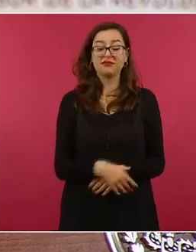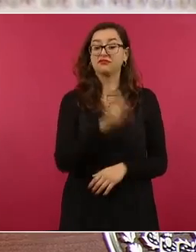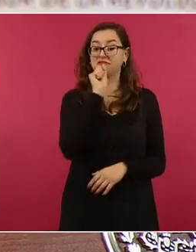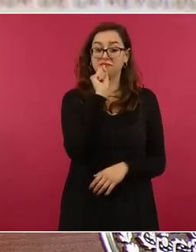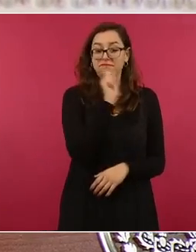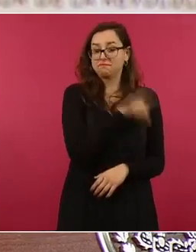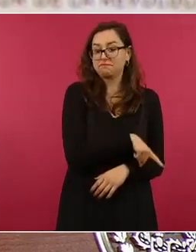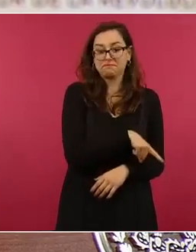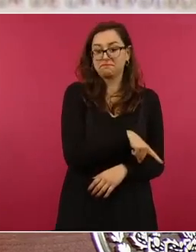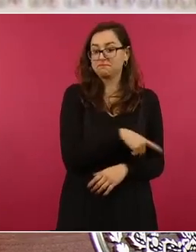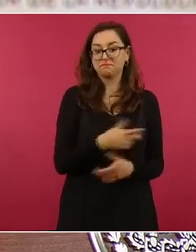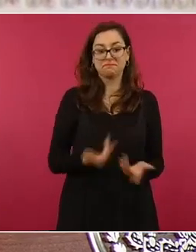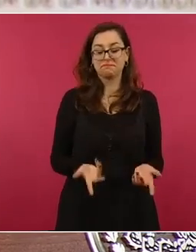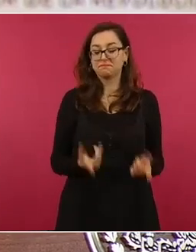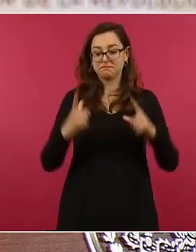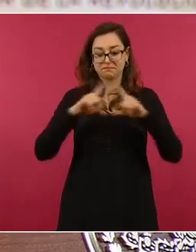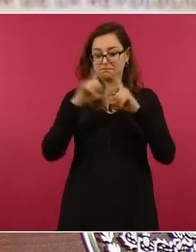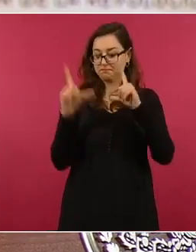esa decadencia.